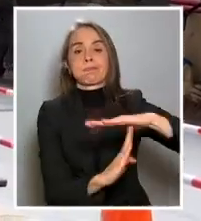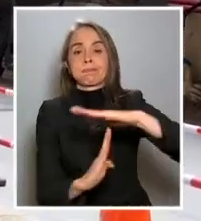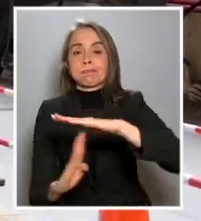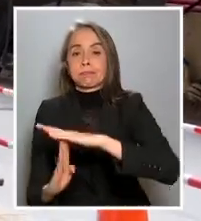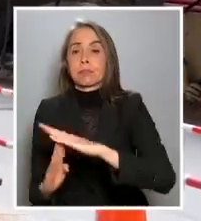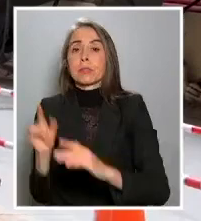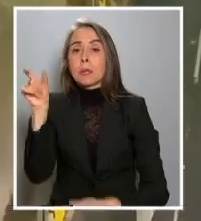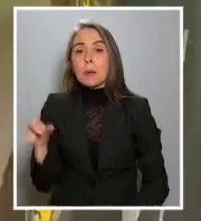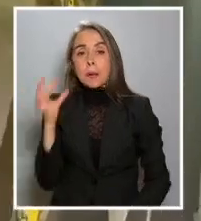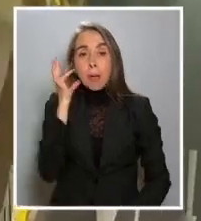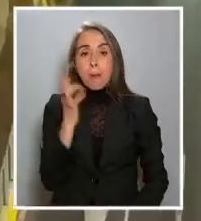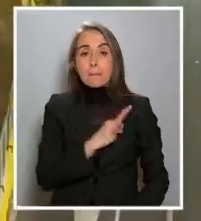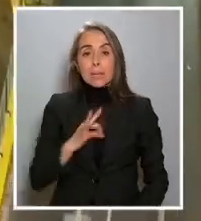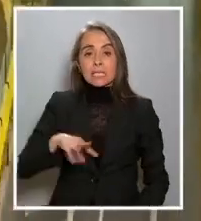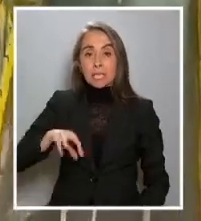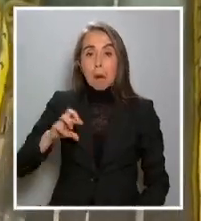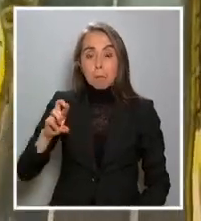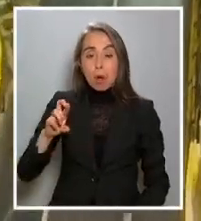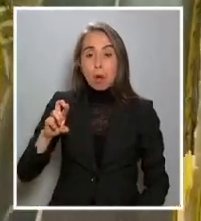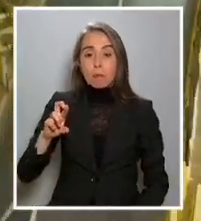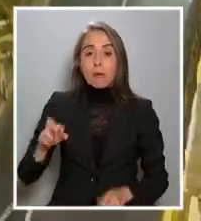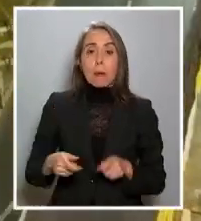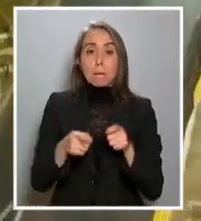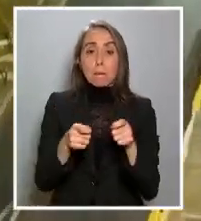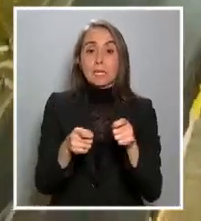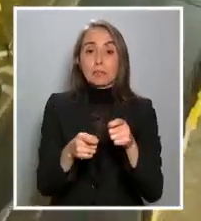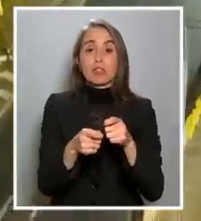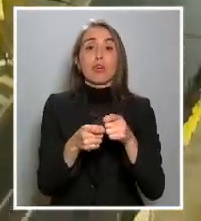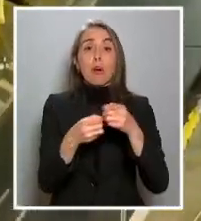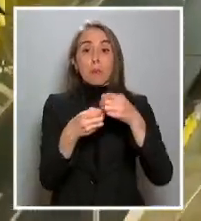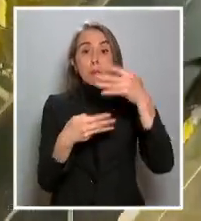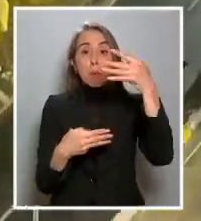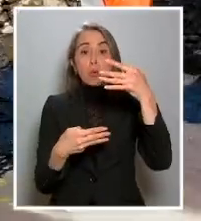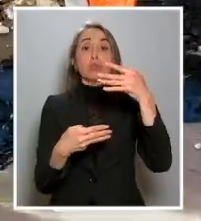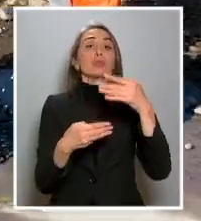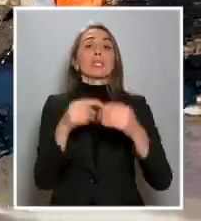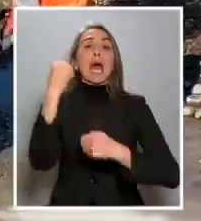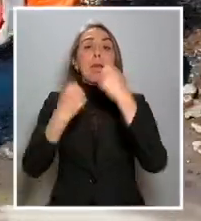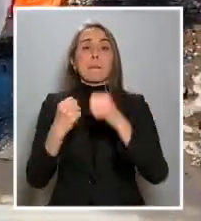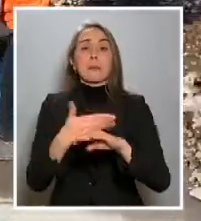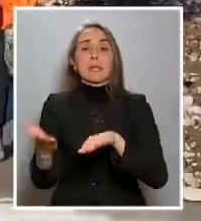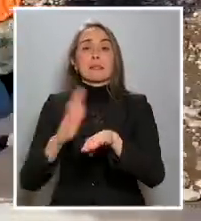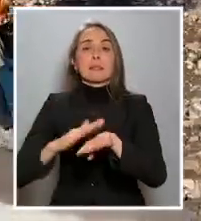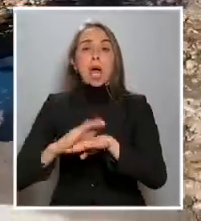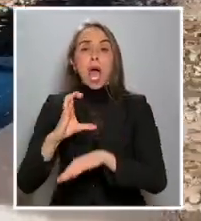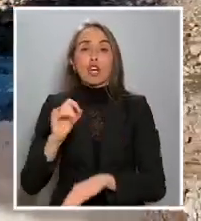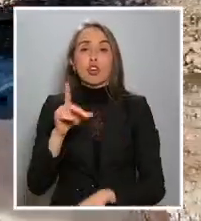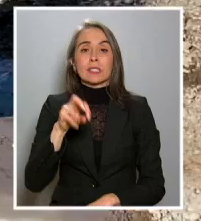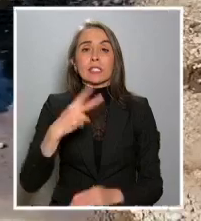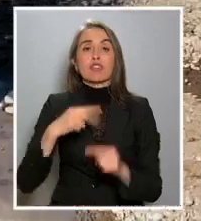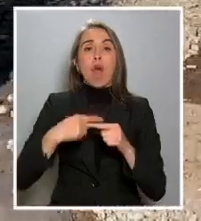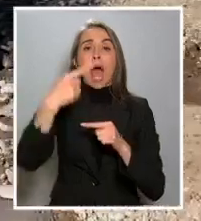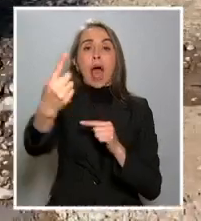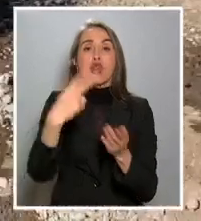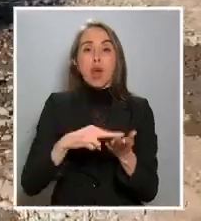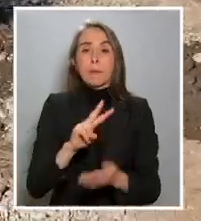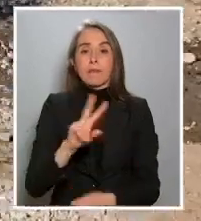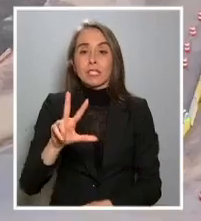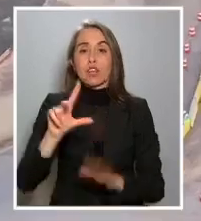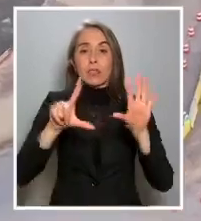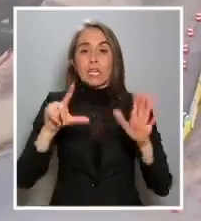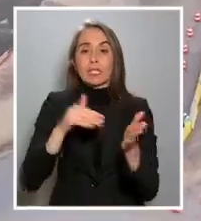Adicionalmente, la ministra de Obras Públicas presentó una ambiciosa cartera de concesiones al 2028 por más de